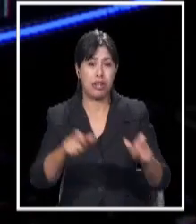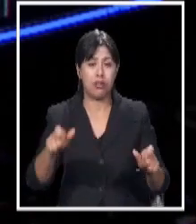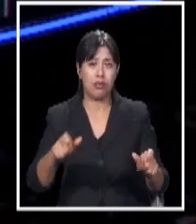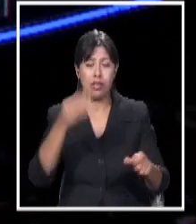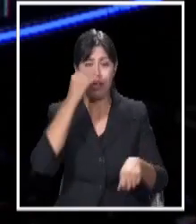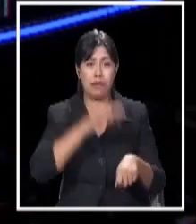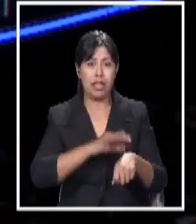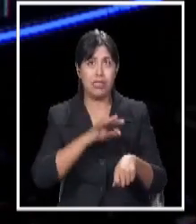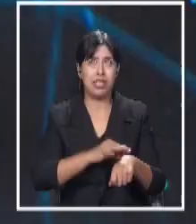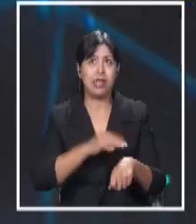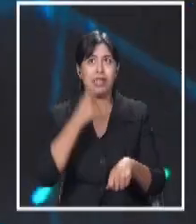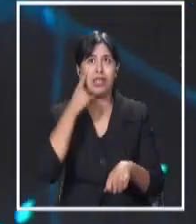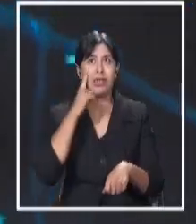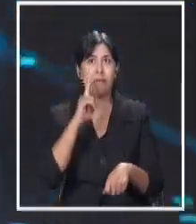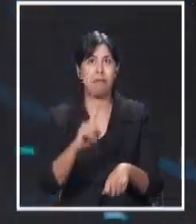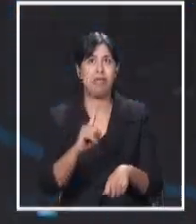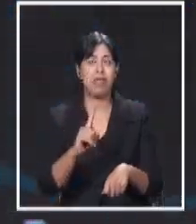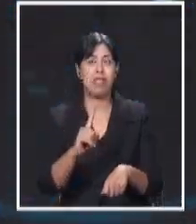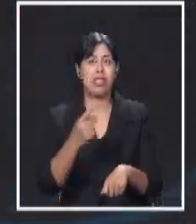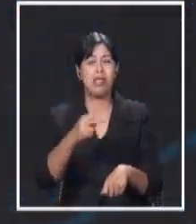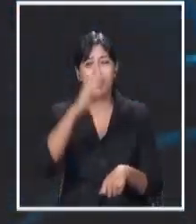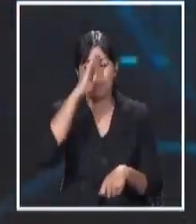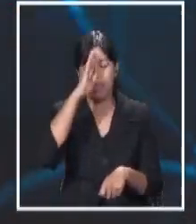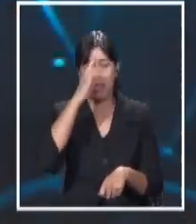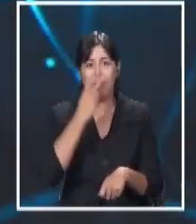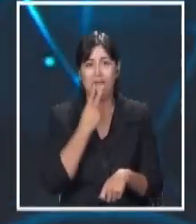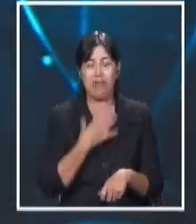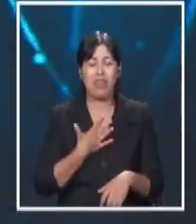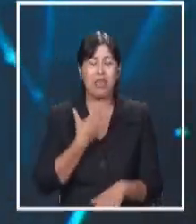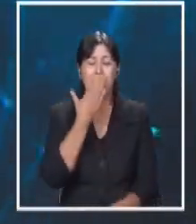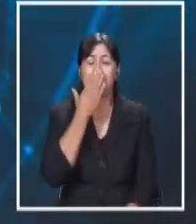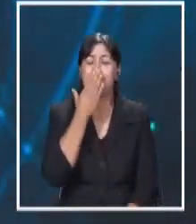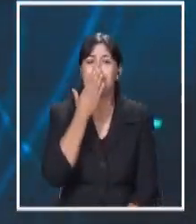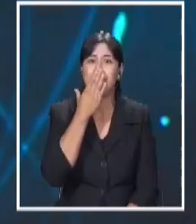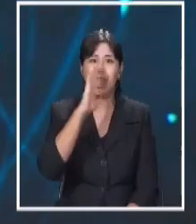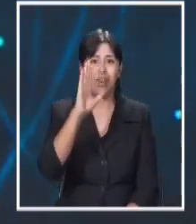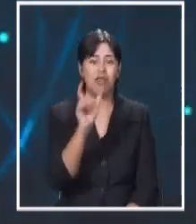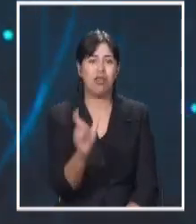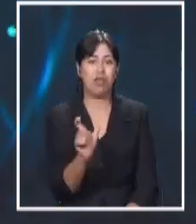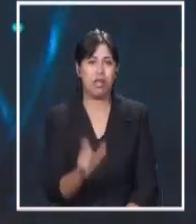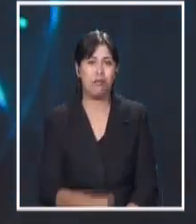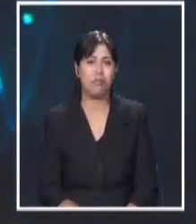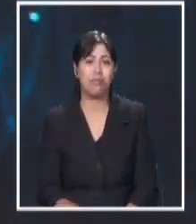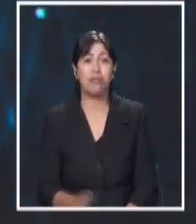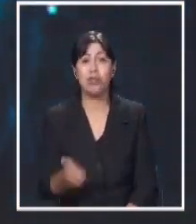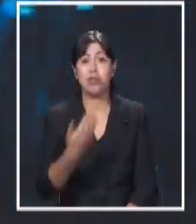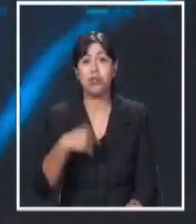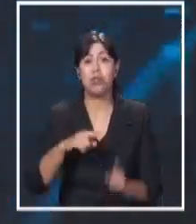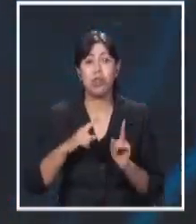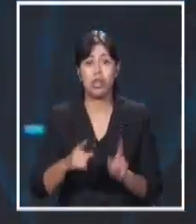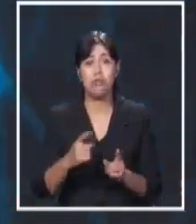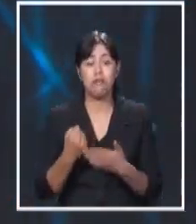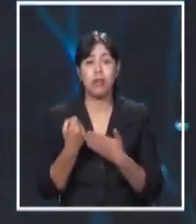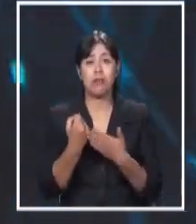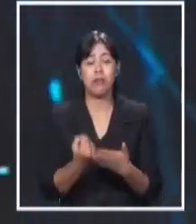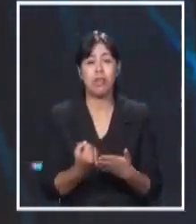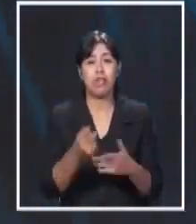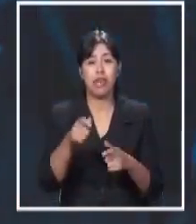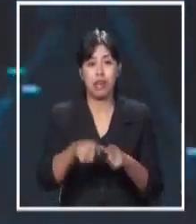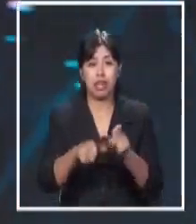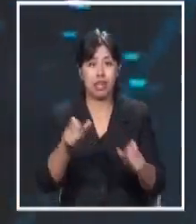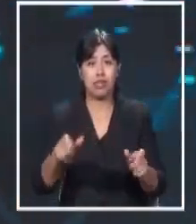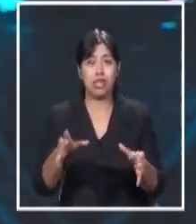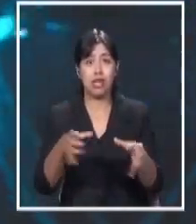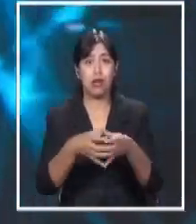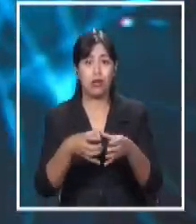básicamente. Pero experiencia de vida es un mucho mejor concepto. Y tenemos que colaborar con este grupo, con